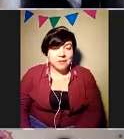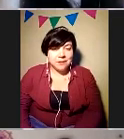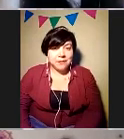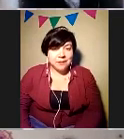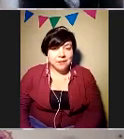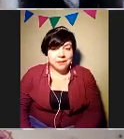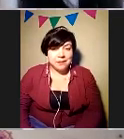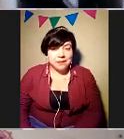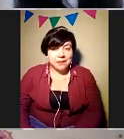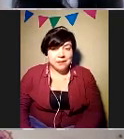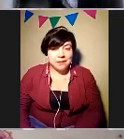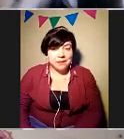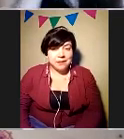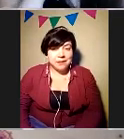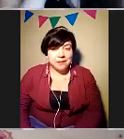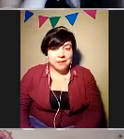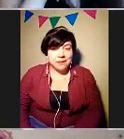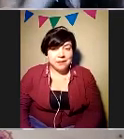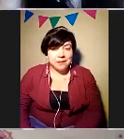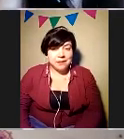¿sí? Sí, la confección de